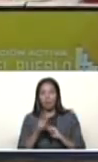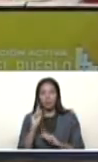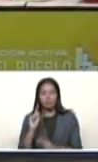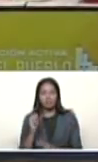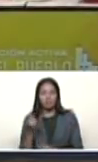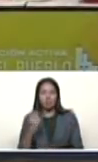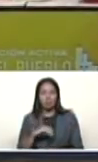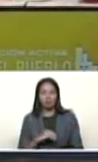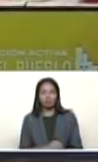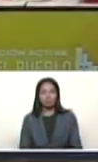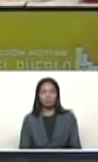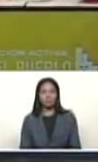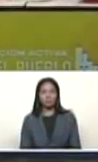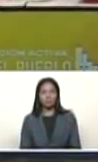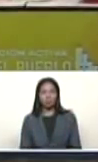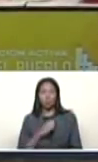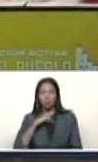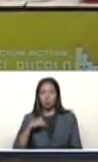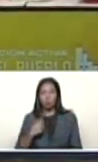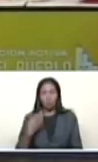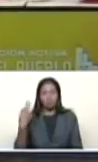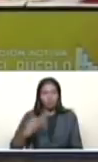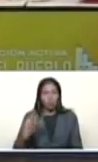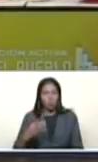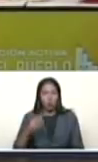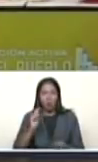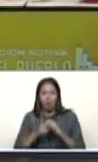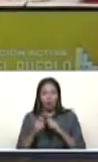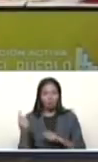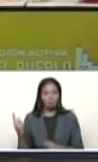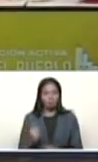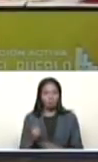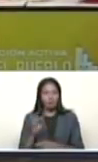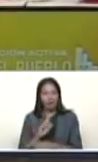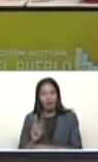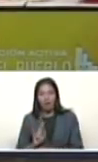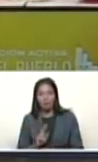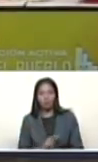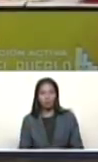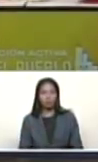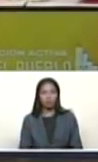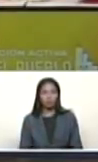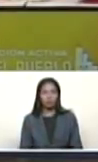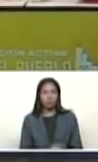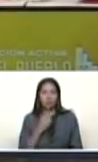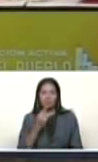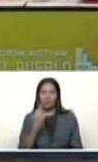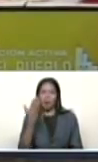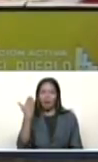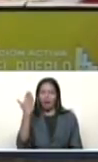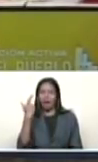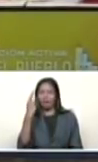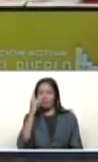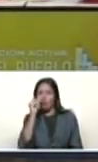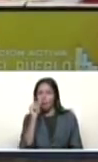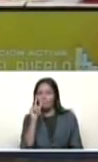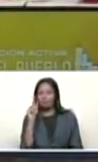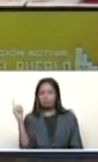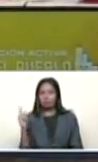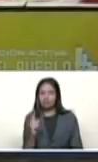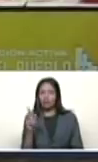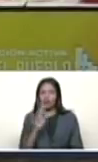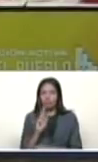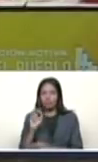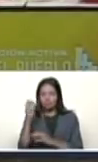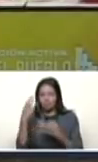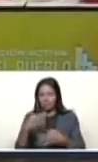grandes cambios. Y estamos seguros que los cambios están llegando y van a llegar. Como dijo aquel señor, claro que van a llegar,